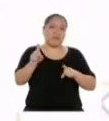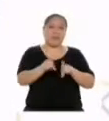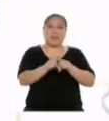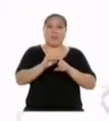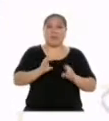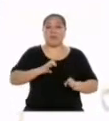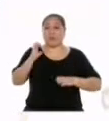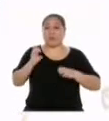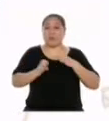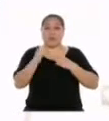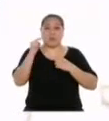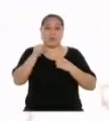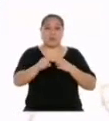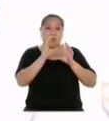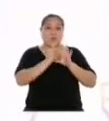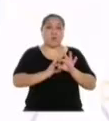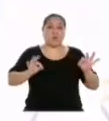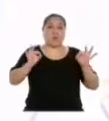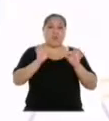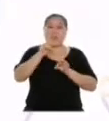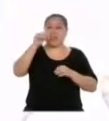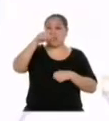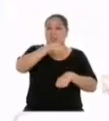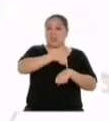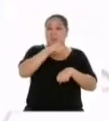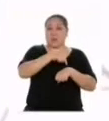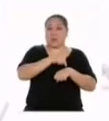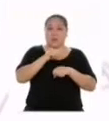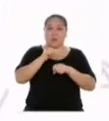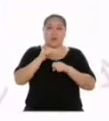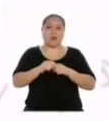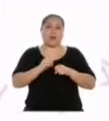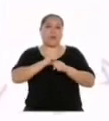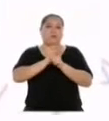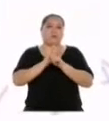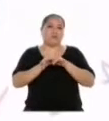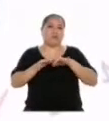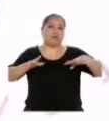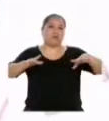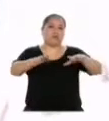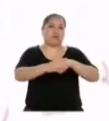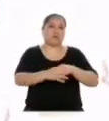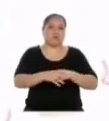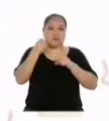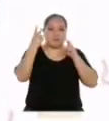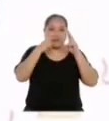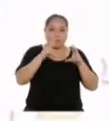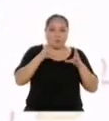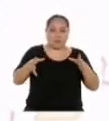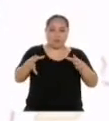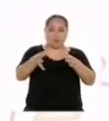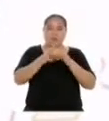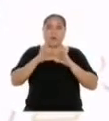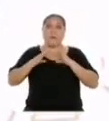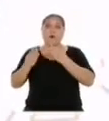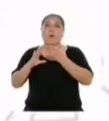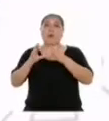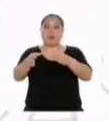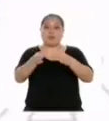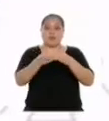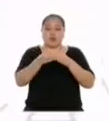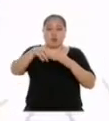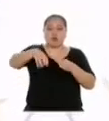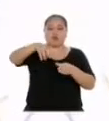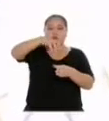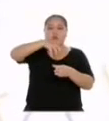emociones. Algo muy importante en estas épocas de pandemia. Determinamos la población, la muestra y